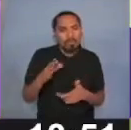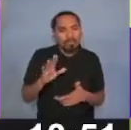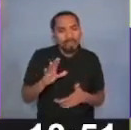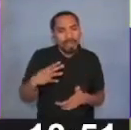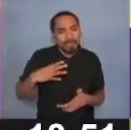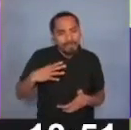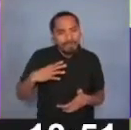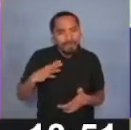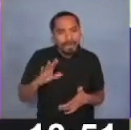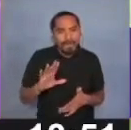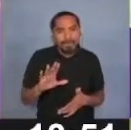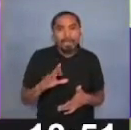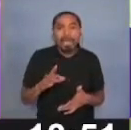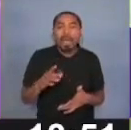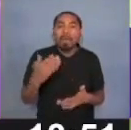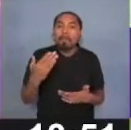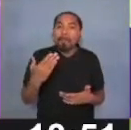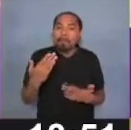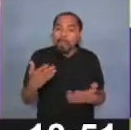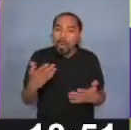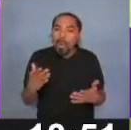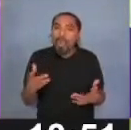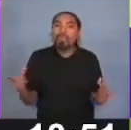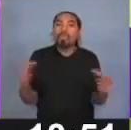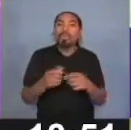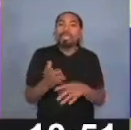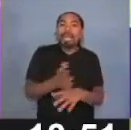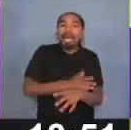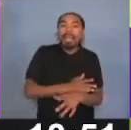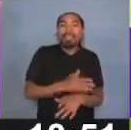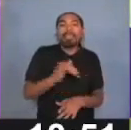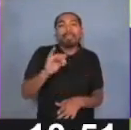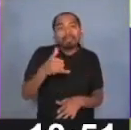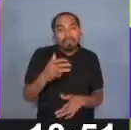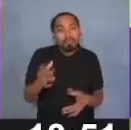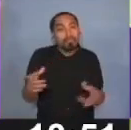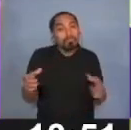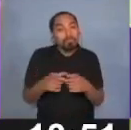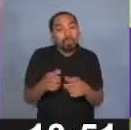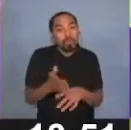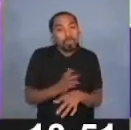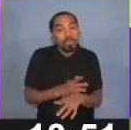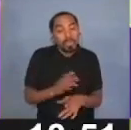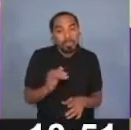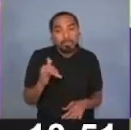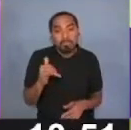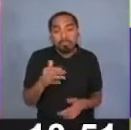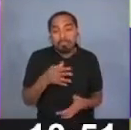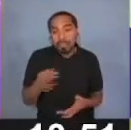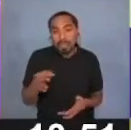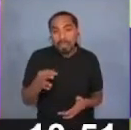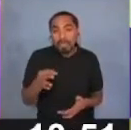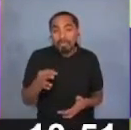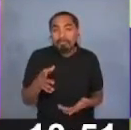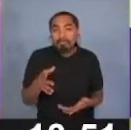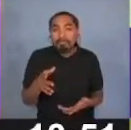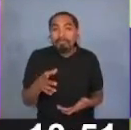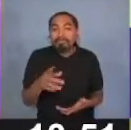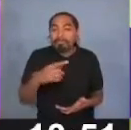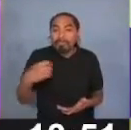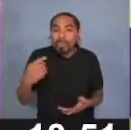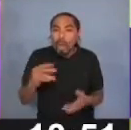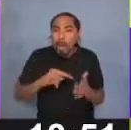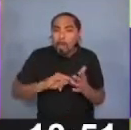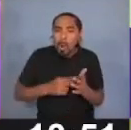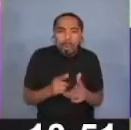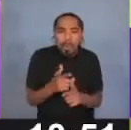cualquier momento, obviamente, ante las solicitudes que hacen cualquiera de los gremios, siempre nos reunimos, así que la verdad que en ese sentido no hay ningún problema y